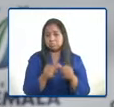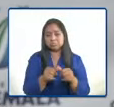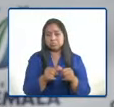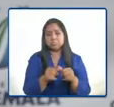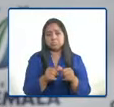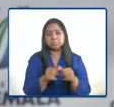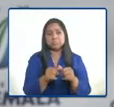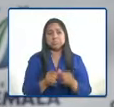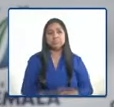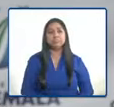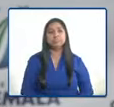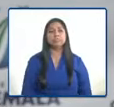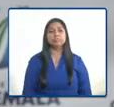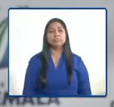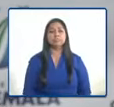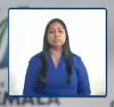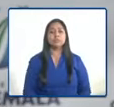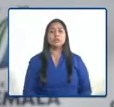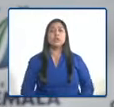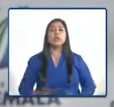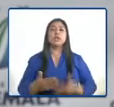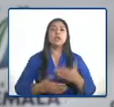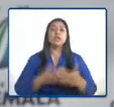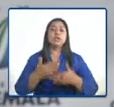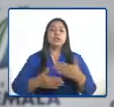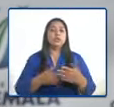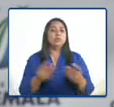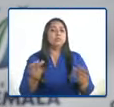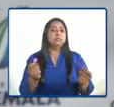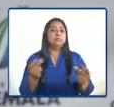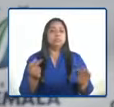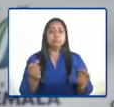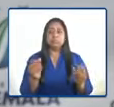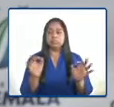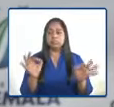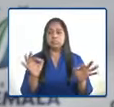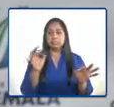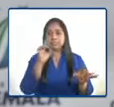seguimos operando. El proceso es bastante ágil,